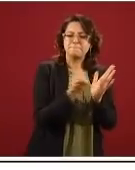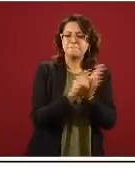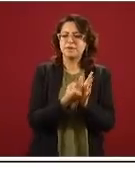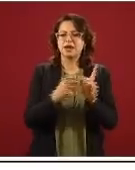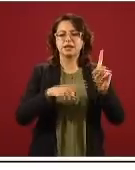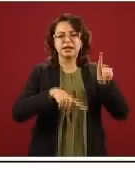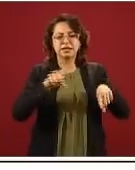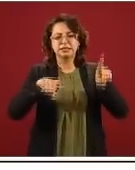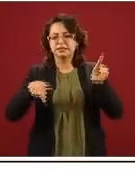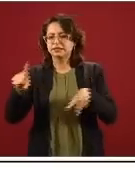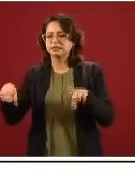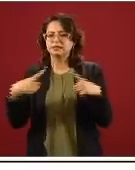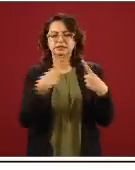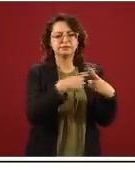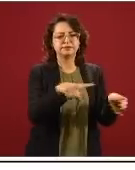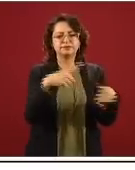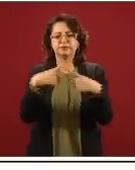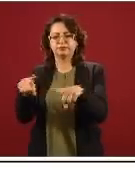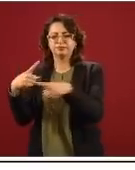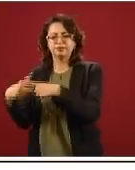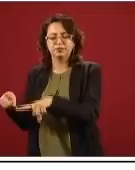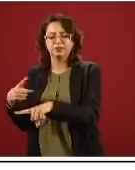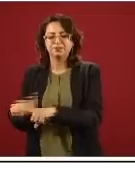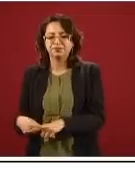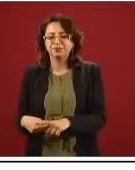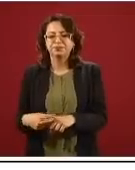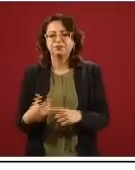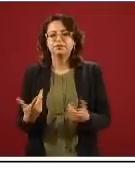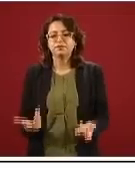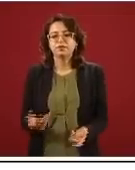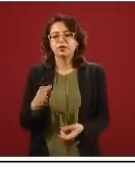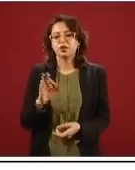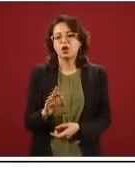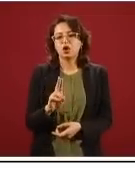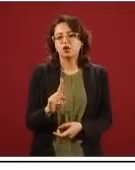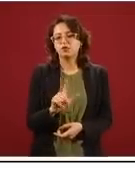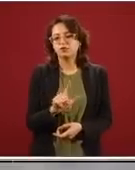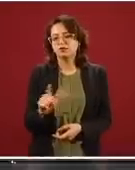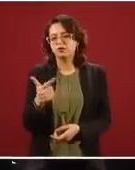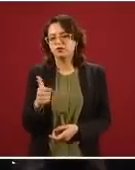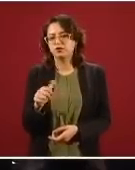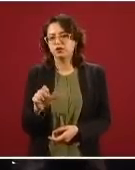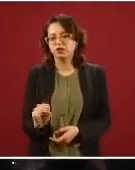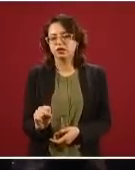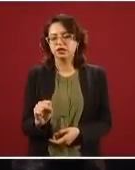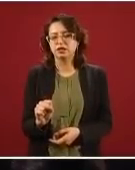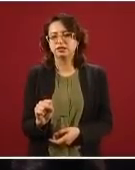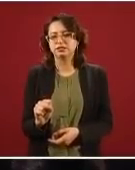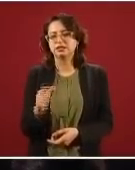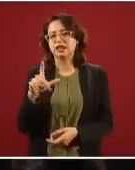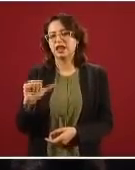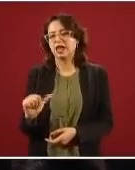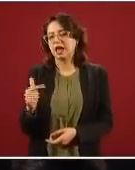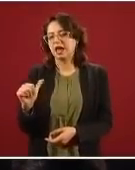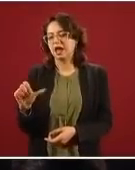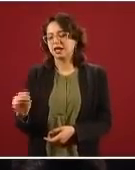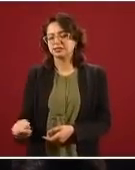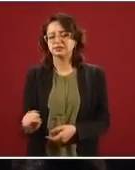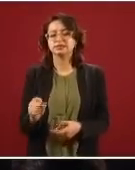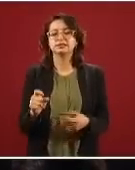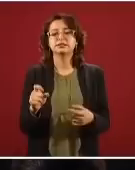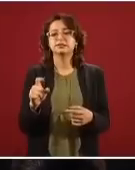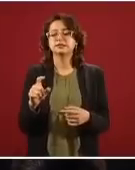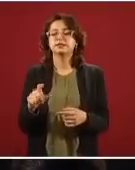los precios de los combustibles, viéndolo ya por marcas. Full Gas, Gulf y la gas son los